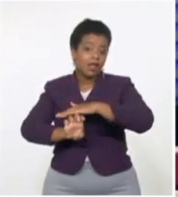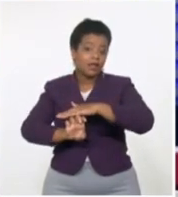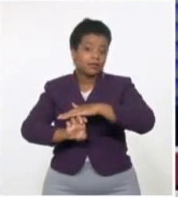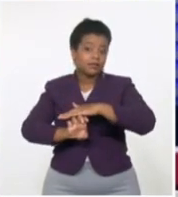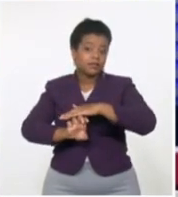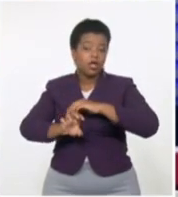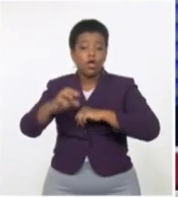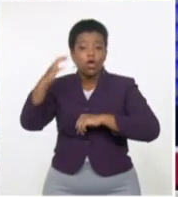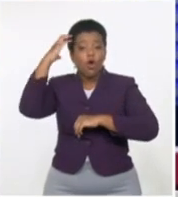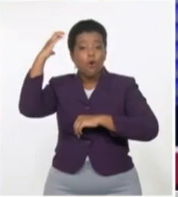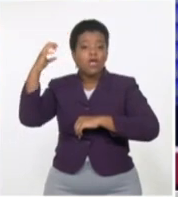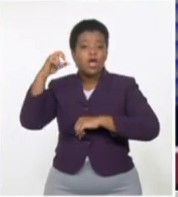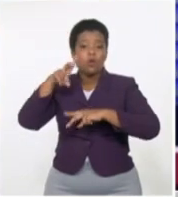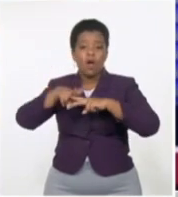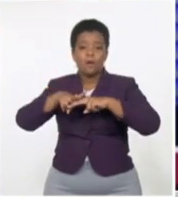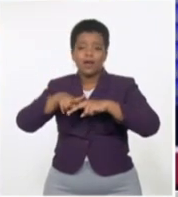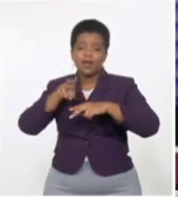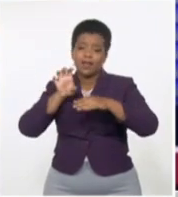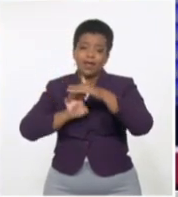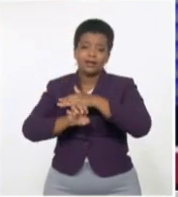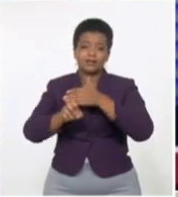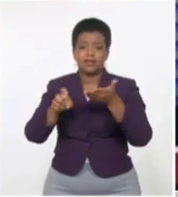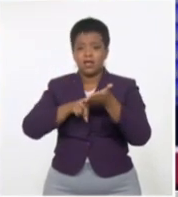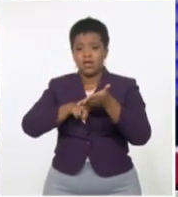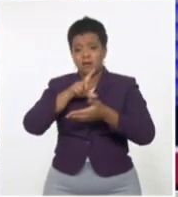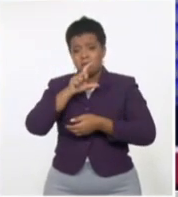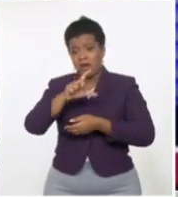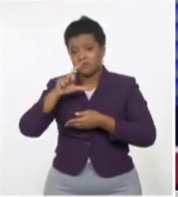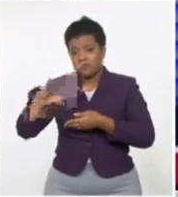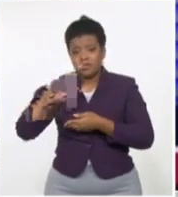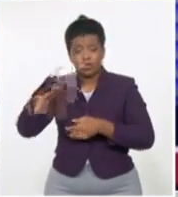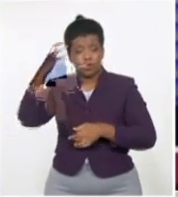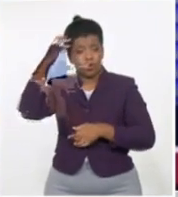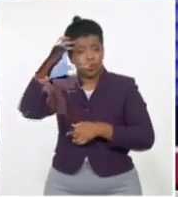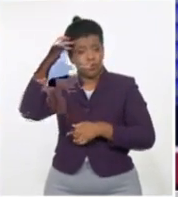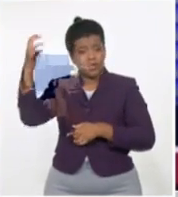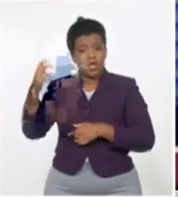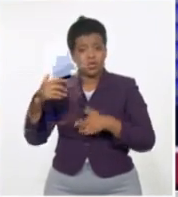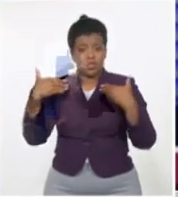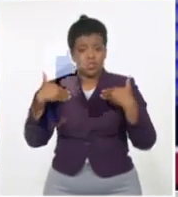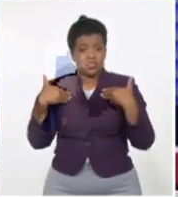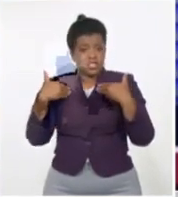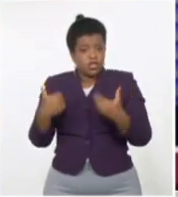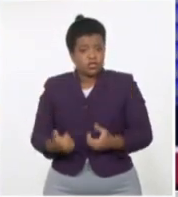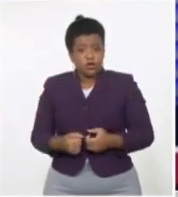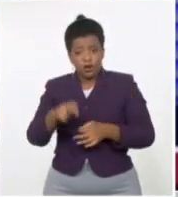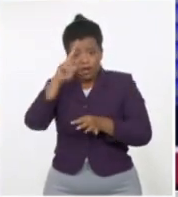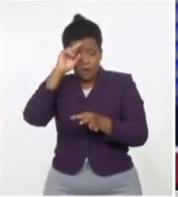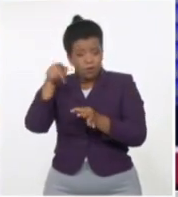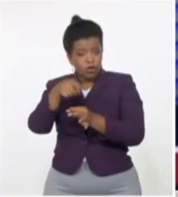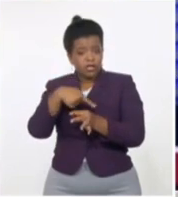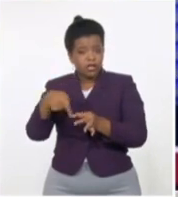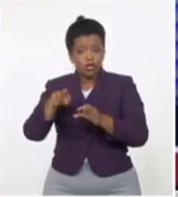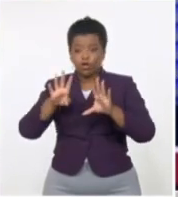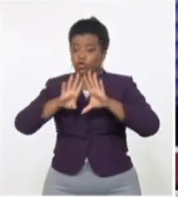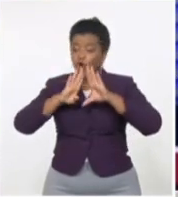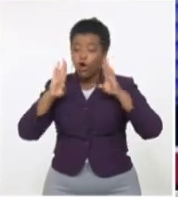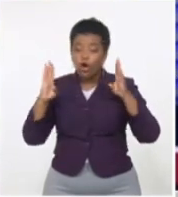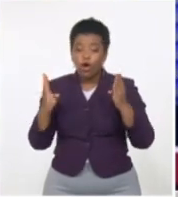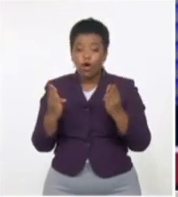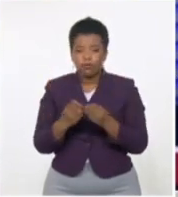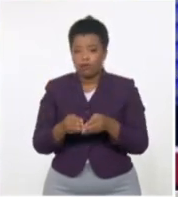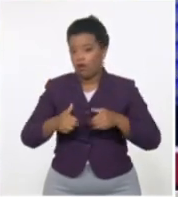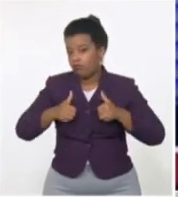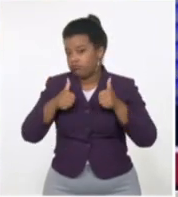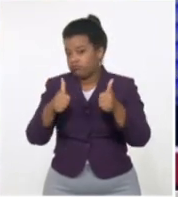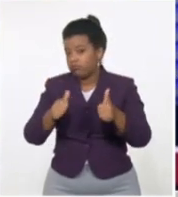el gobierno de Habana del Este, el partido, las organizaciones, los directores de hospital, de policlínico, y todo muy bien.